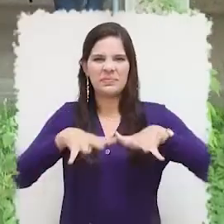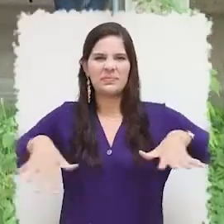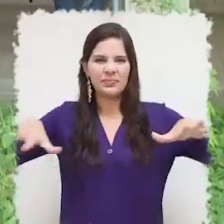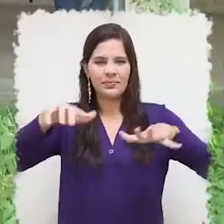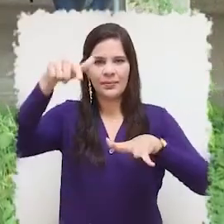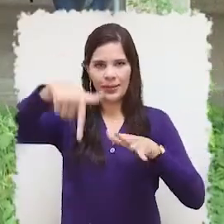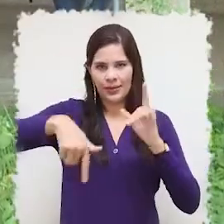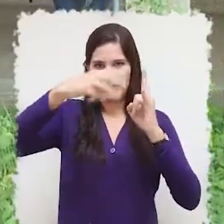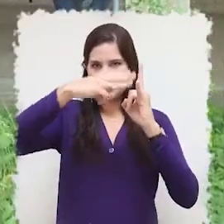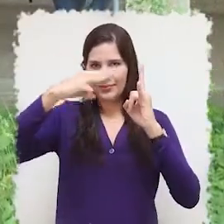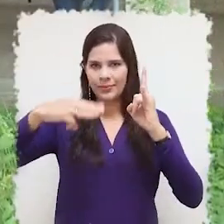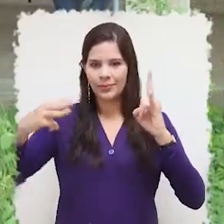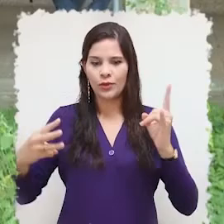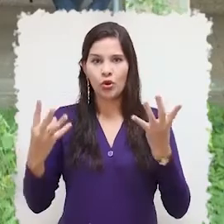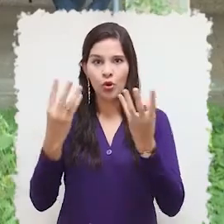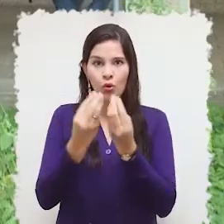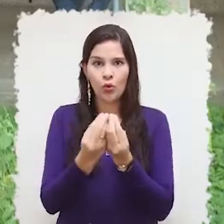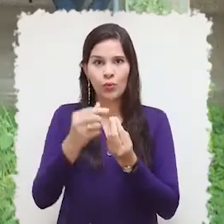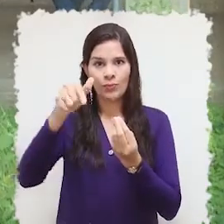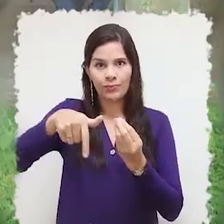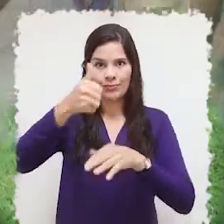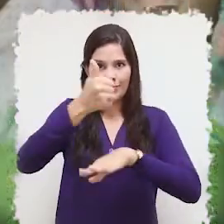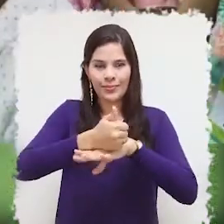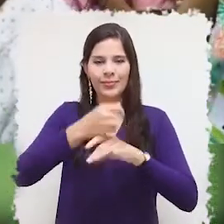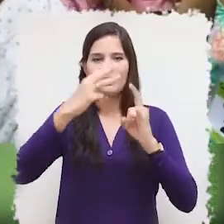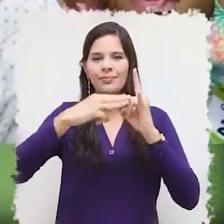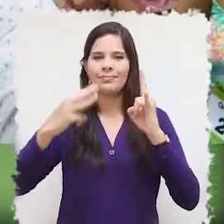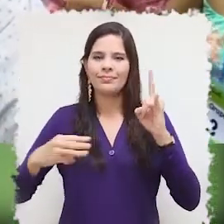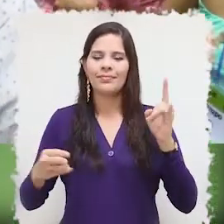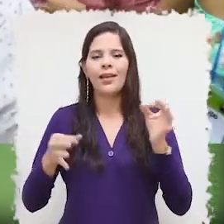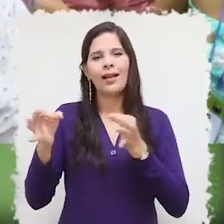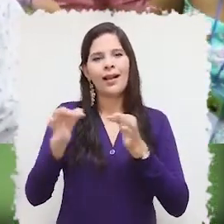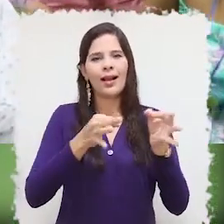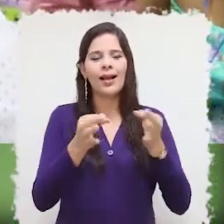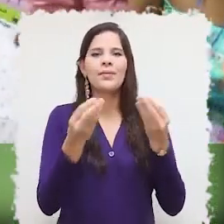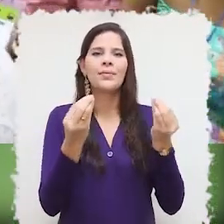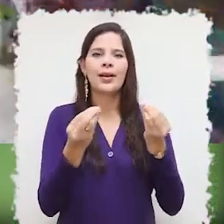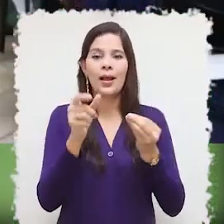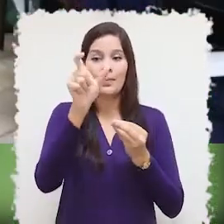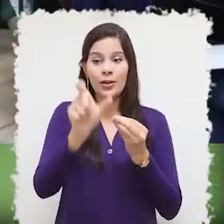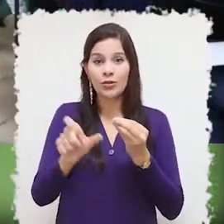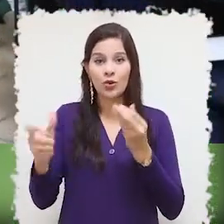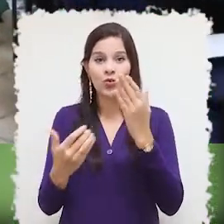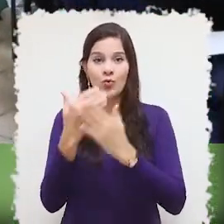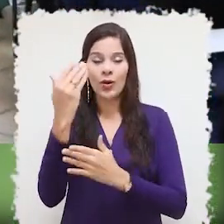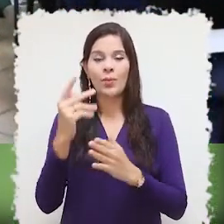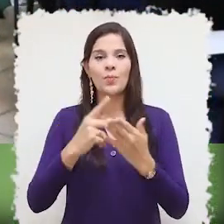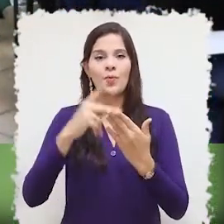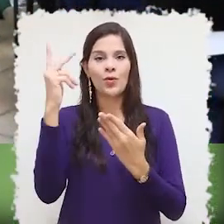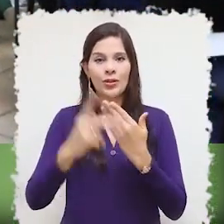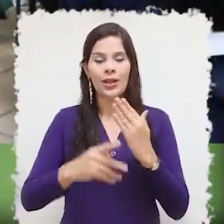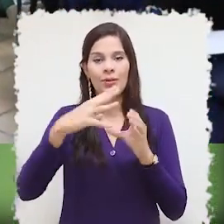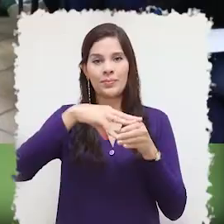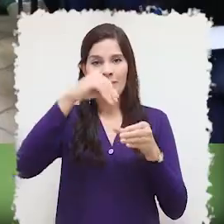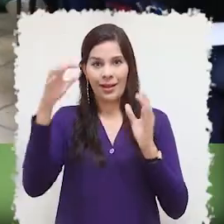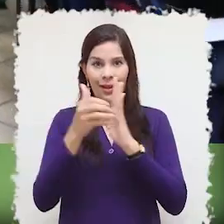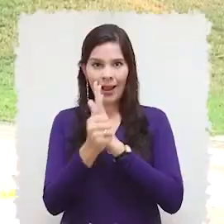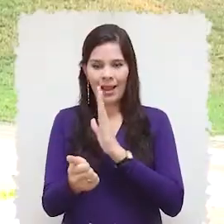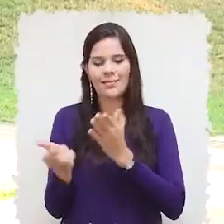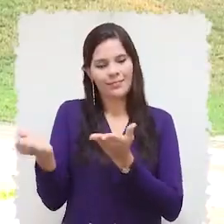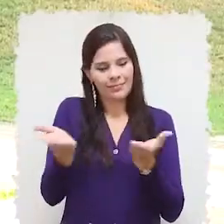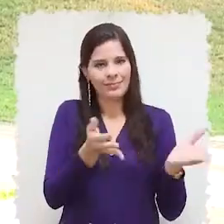Usando distintos espacios de la Universidad del Magdalena, el equipo directivo de la institución presidió la jornada de inducción del programa Talento